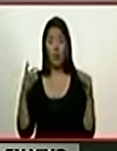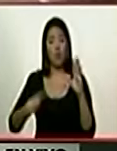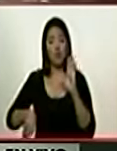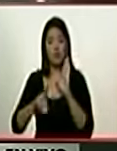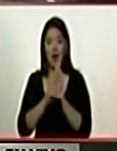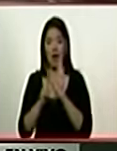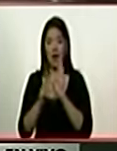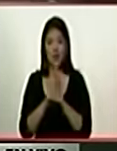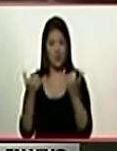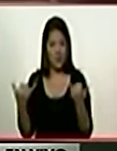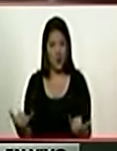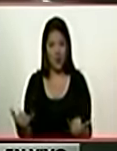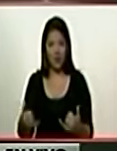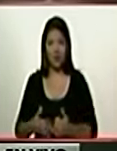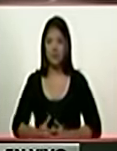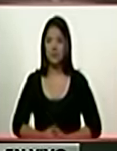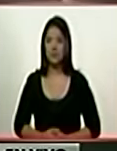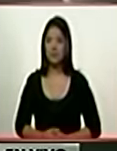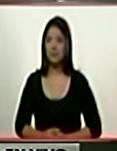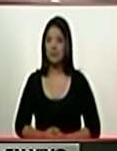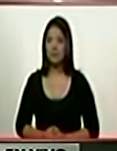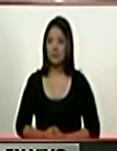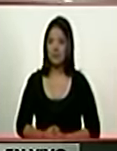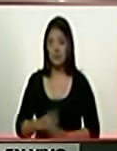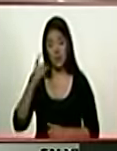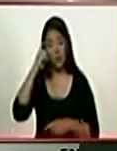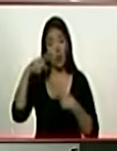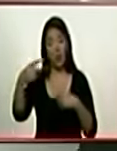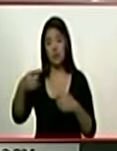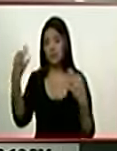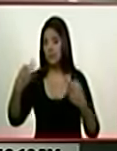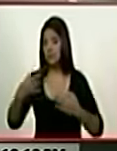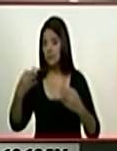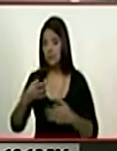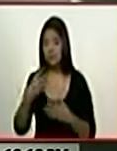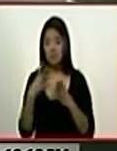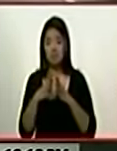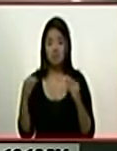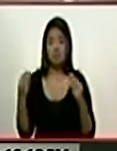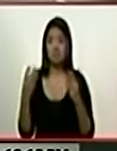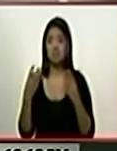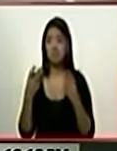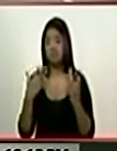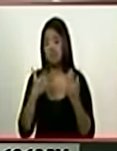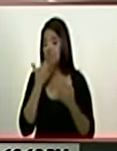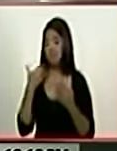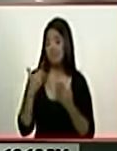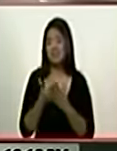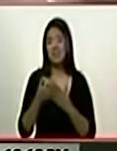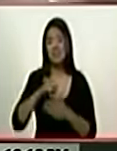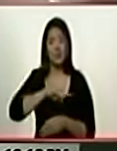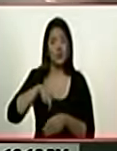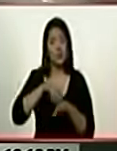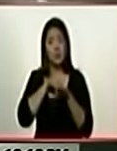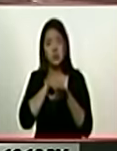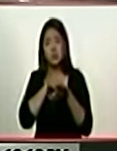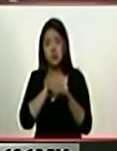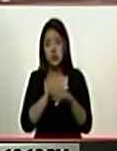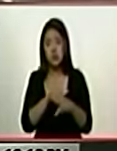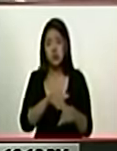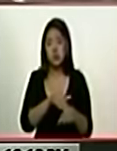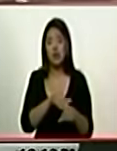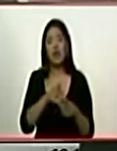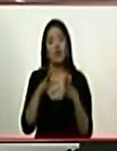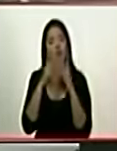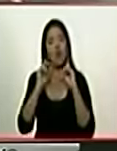ahora se haga cotidiano en medio de todos el trance que hasta hace poco vivíamos de mucha cola en estas principalísimas